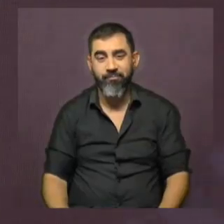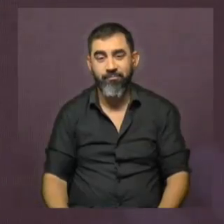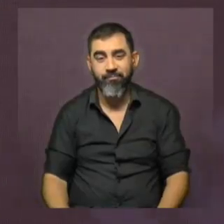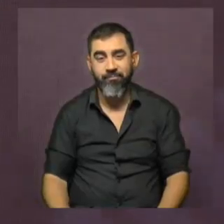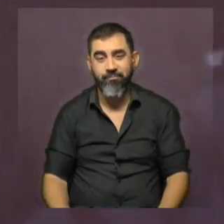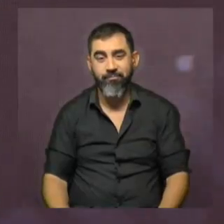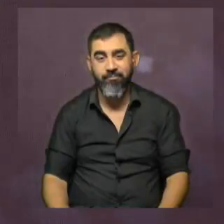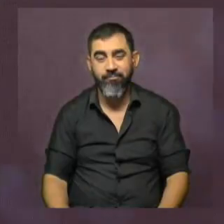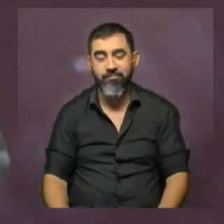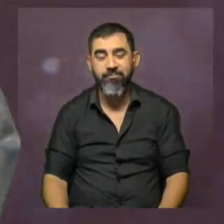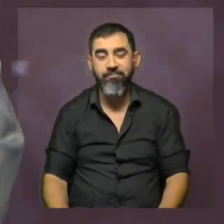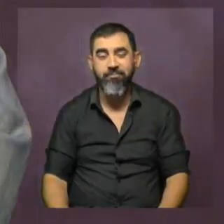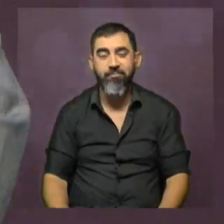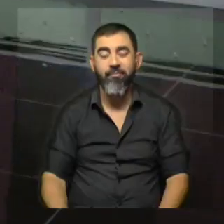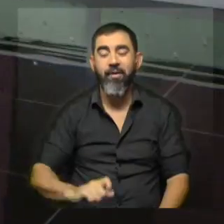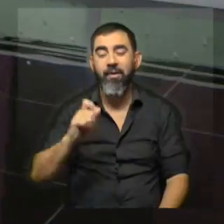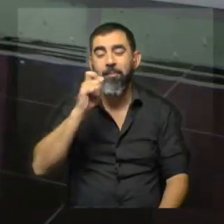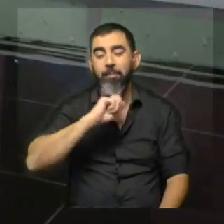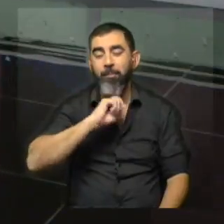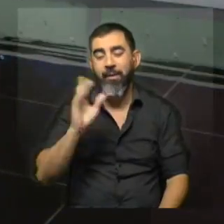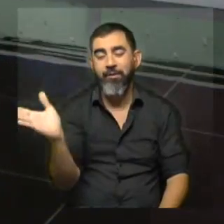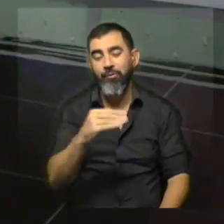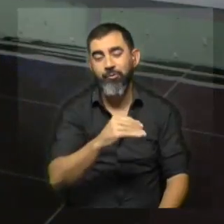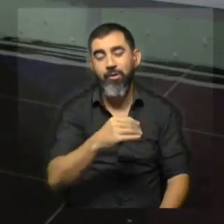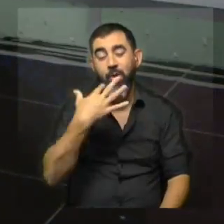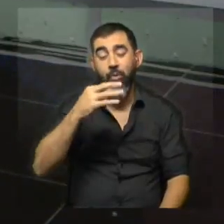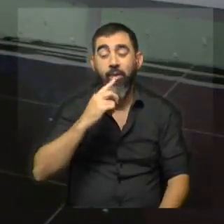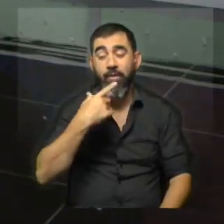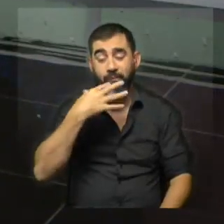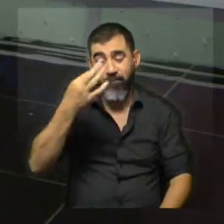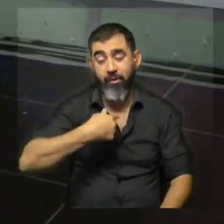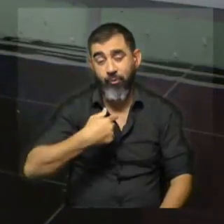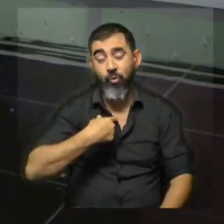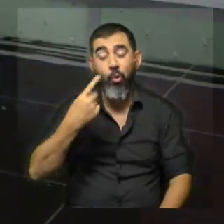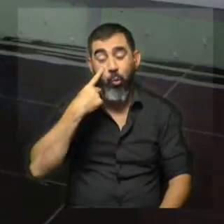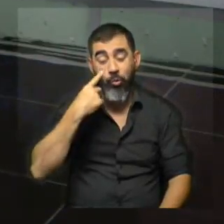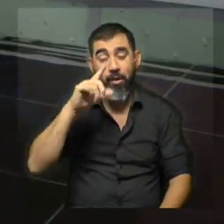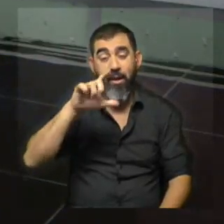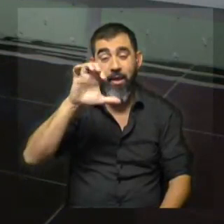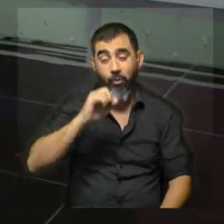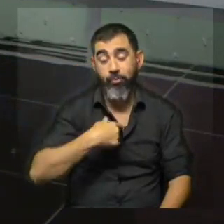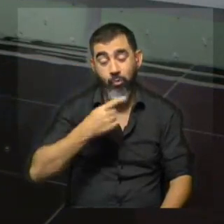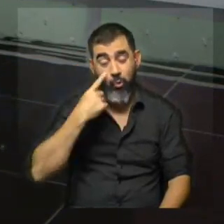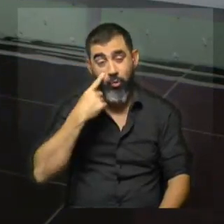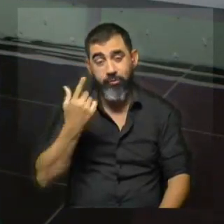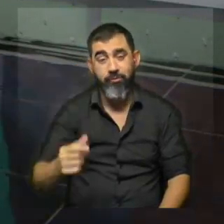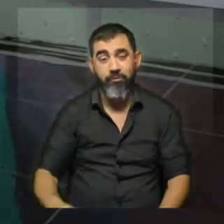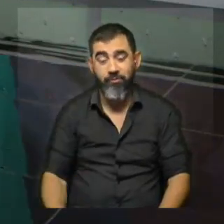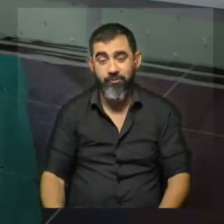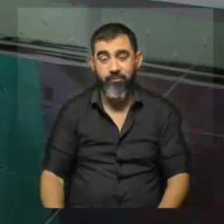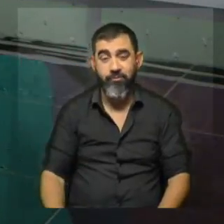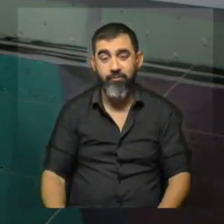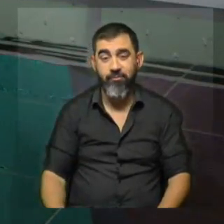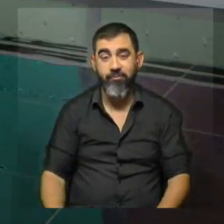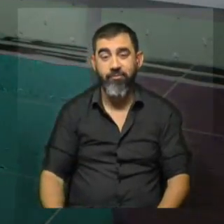lo hasta, uno, madre, hasta la madre de Leo. Parece que la única que dice la verdad soy yo. Sí. Yo conocí a Leo. ¿Qué voy a hacer?